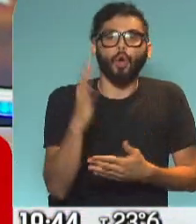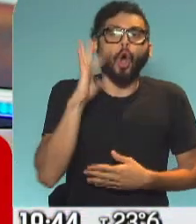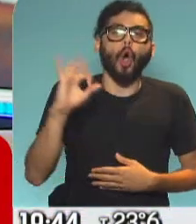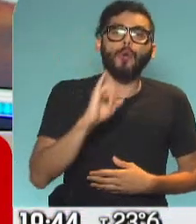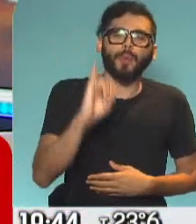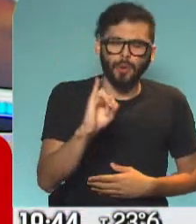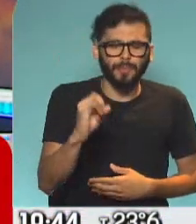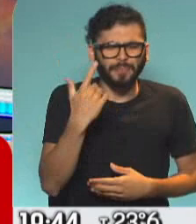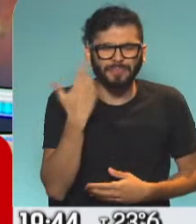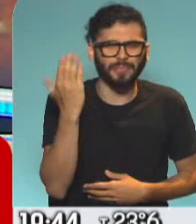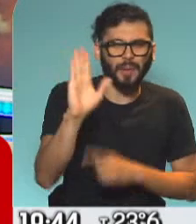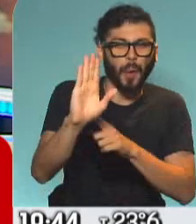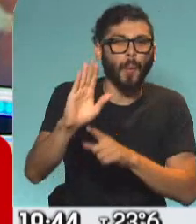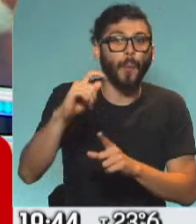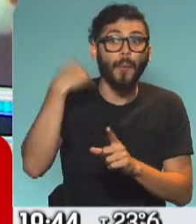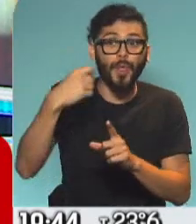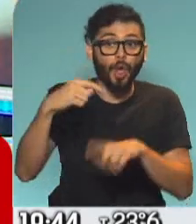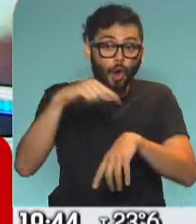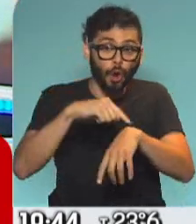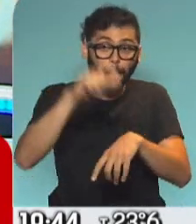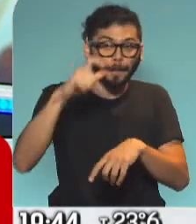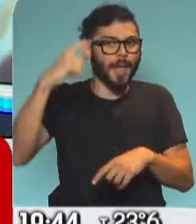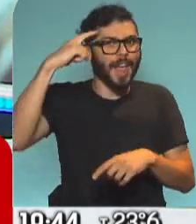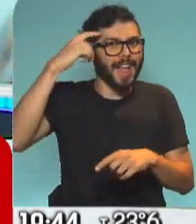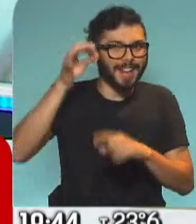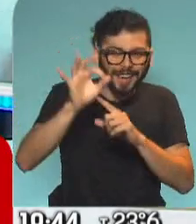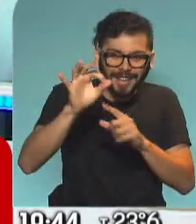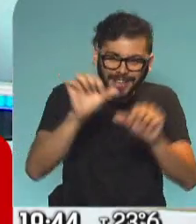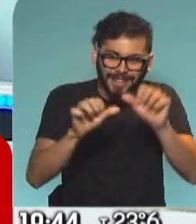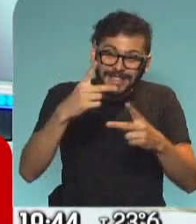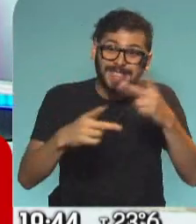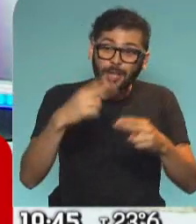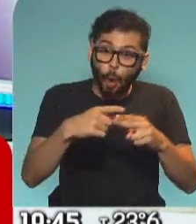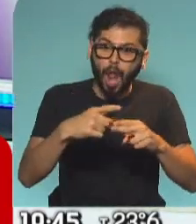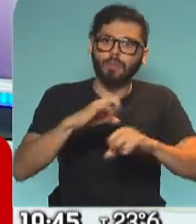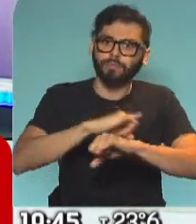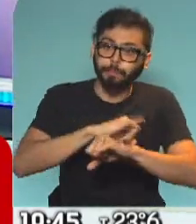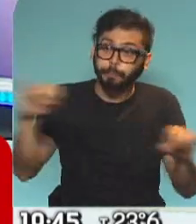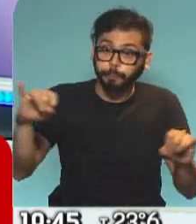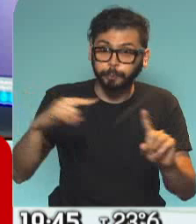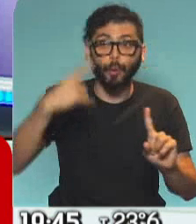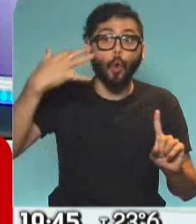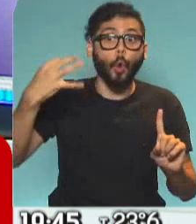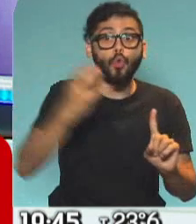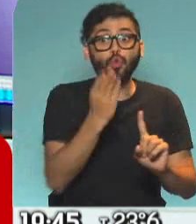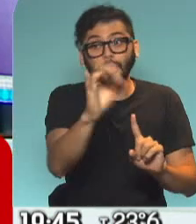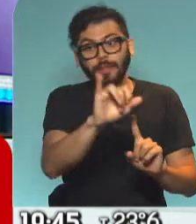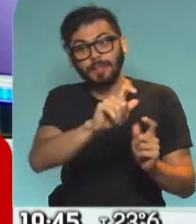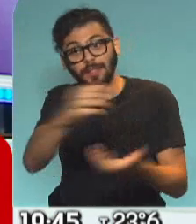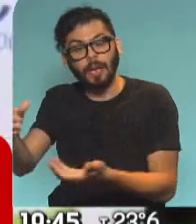el video que el neurocirujano que le recomendaba esto al paciente y que por supuesto fue pedido ante la justicia decía lo siguiente.